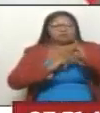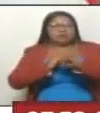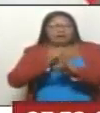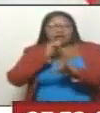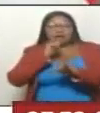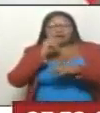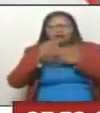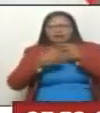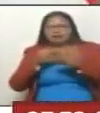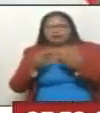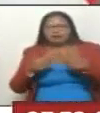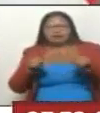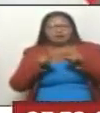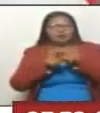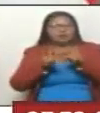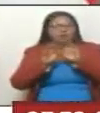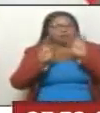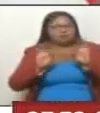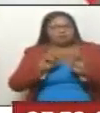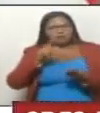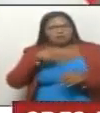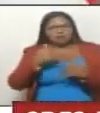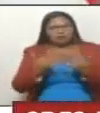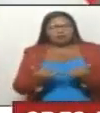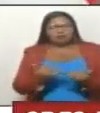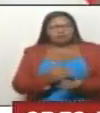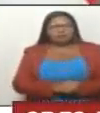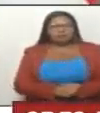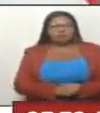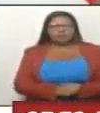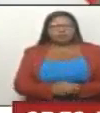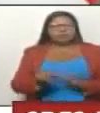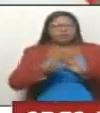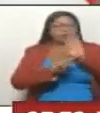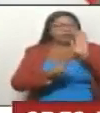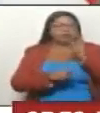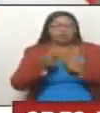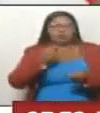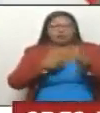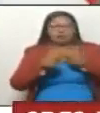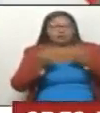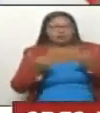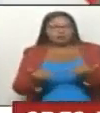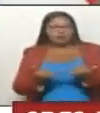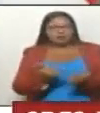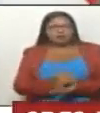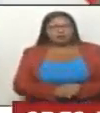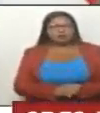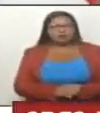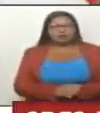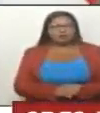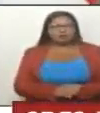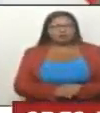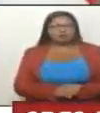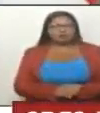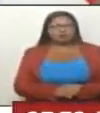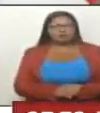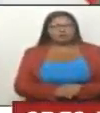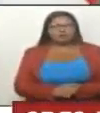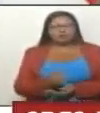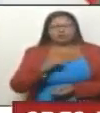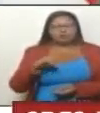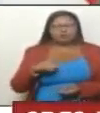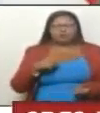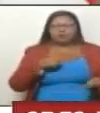hacían transacciones con nosotros en el orden comercial internacional, a los suministros. Nosotros importamos